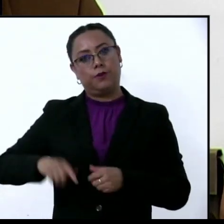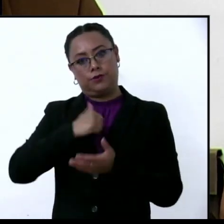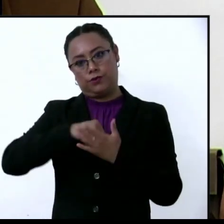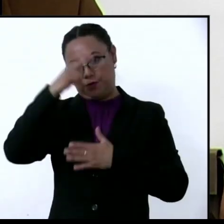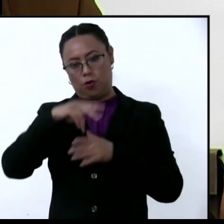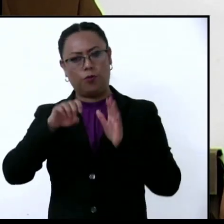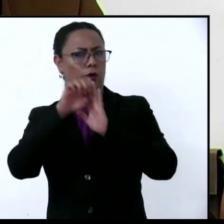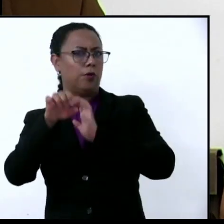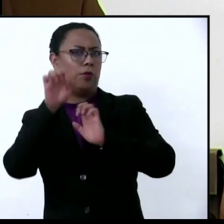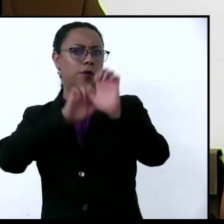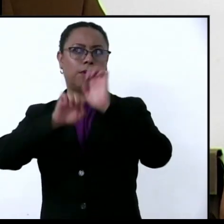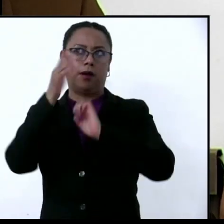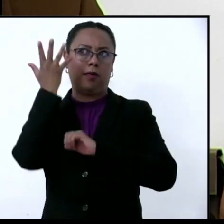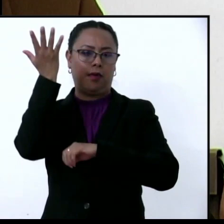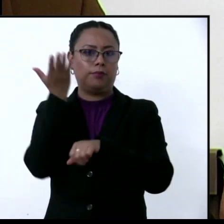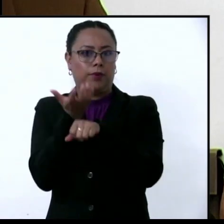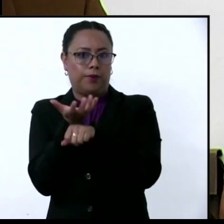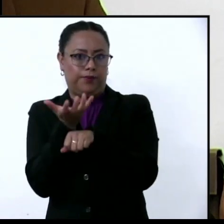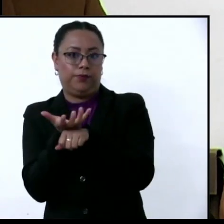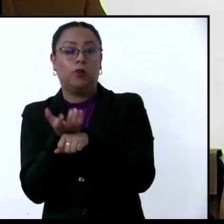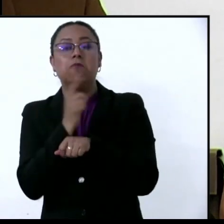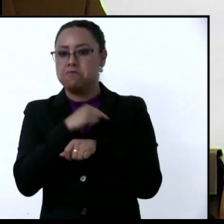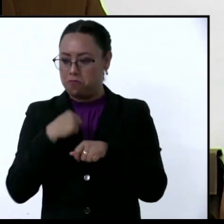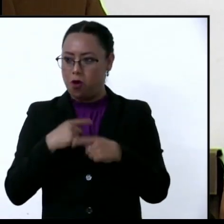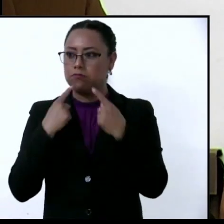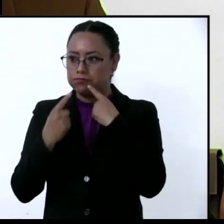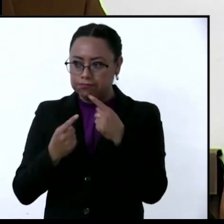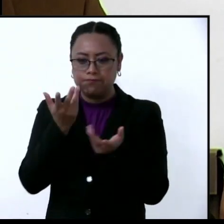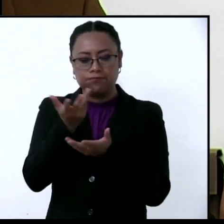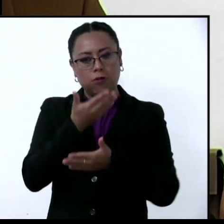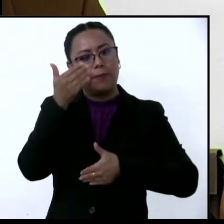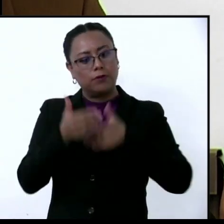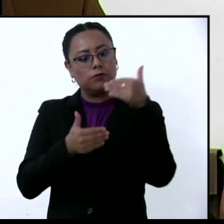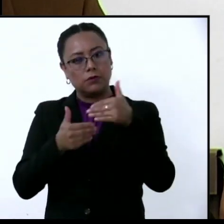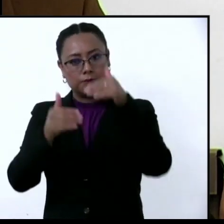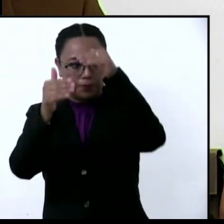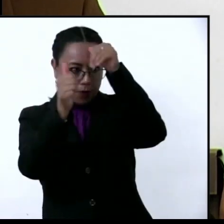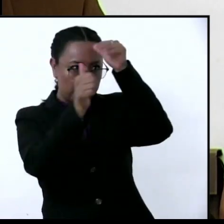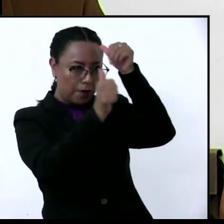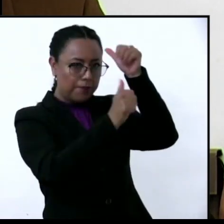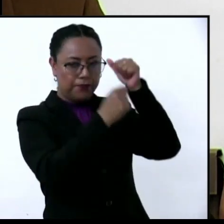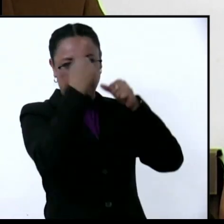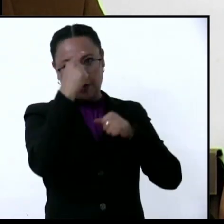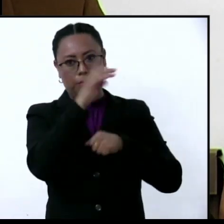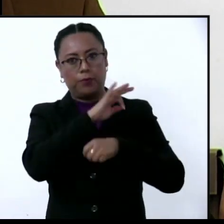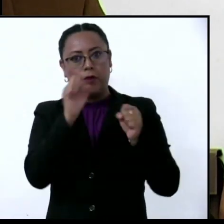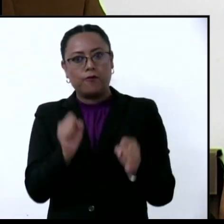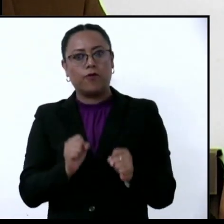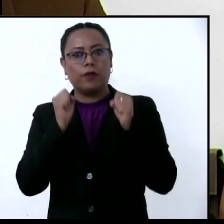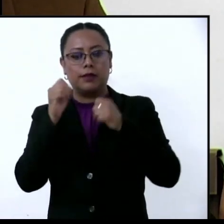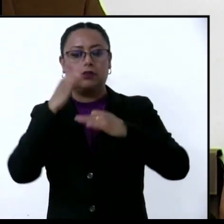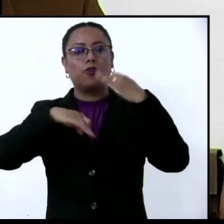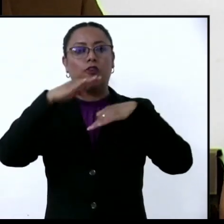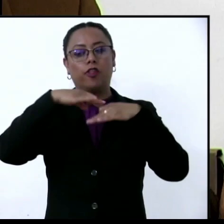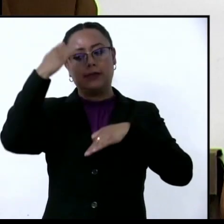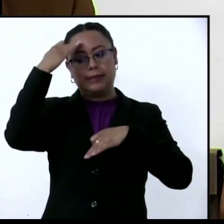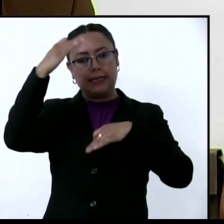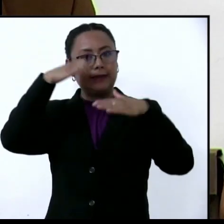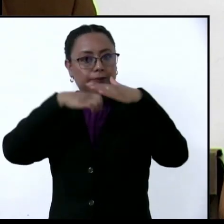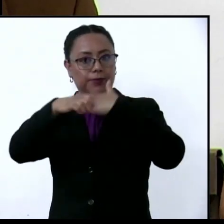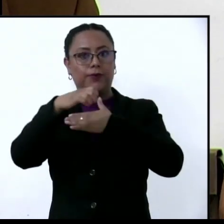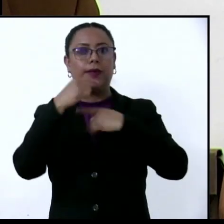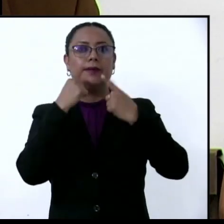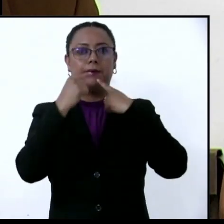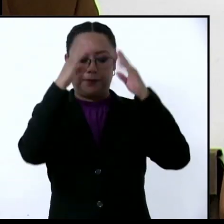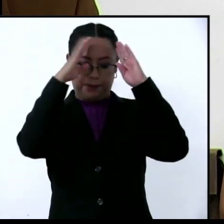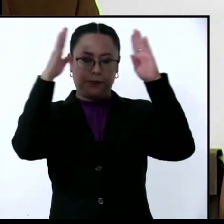Unidos. También hemos generado procesos de acuerdo que nos permiten fortalecer las etapas de conciliación,